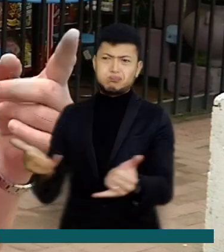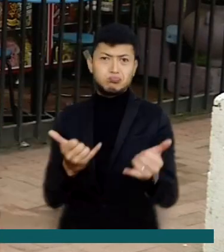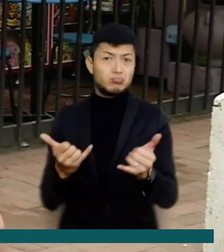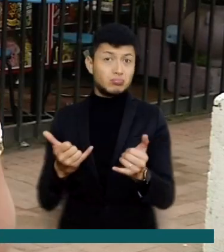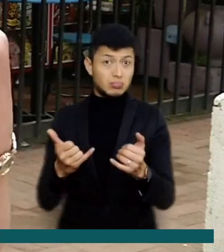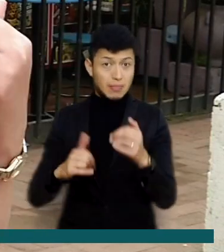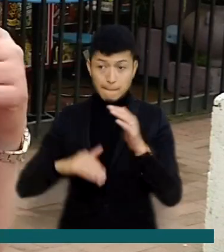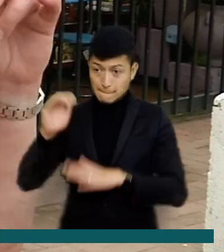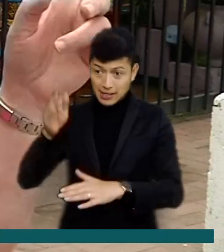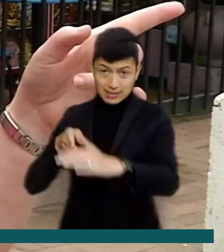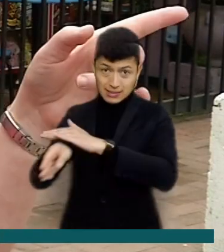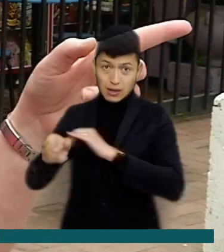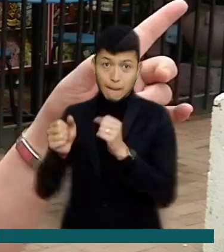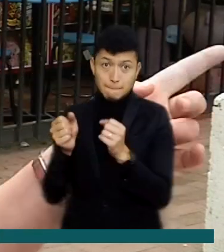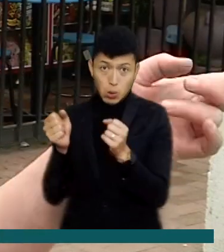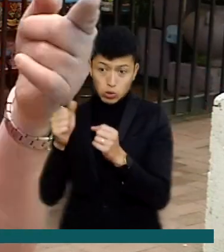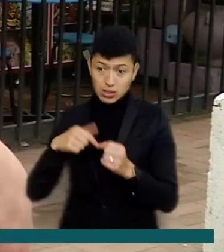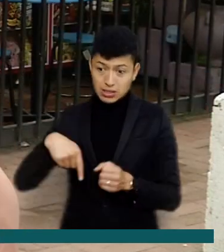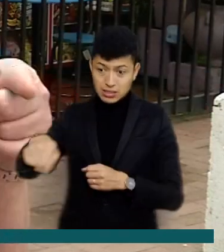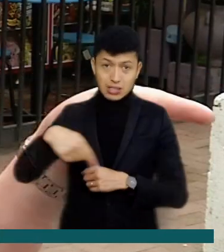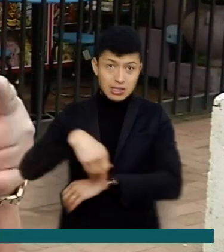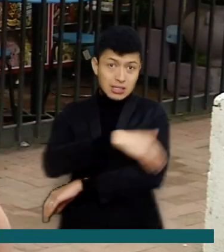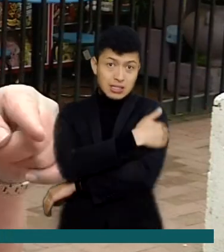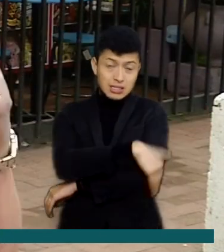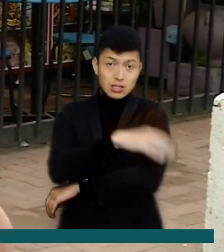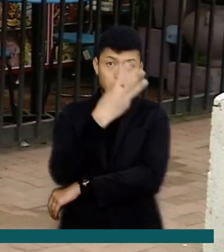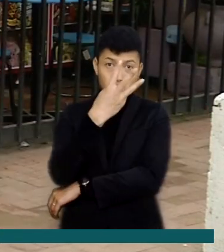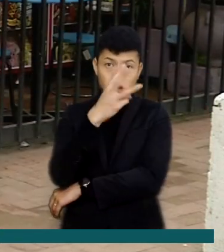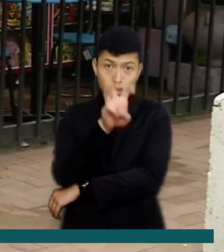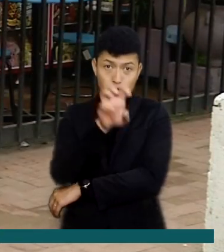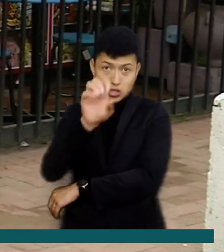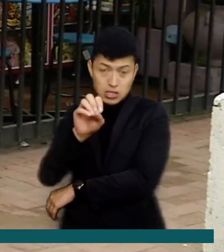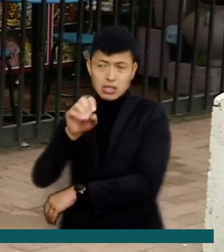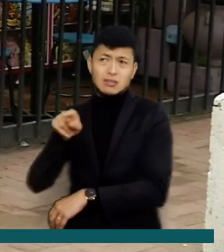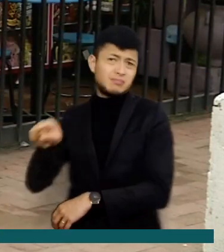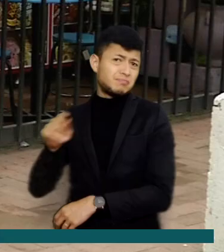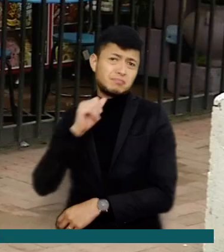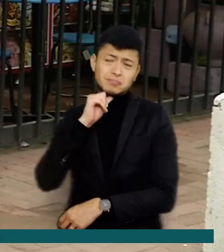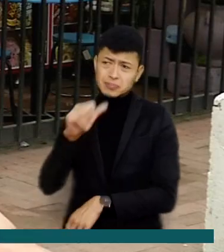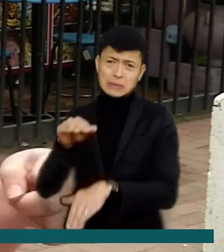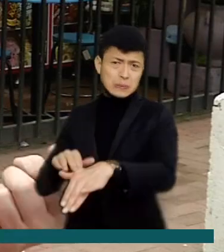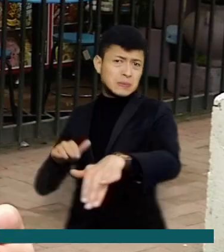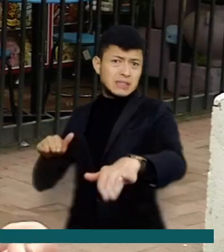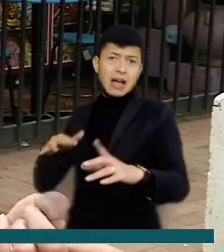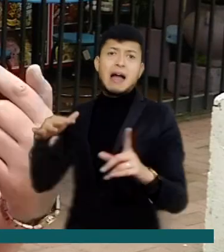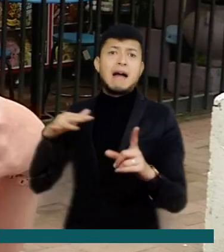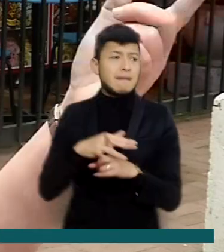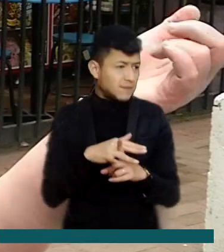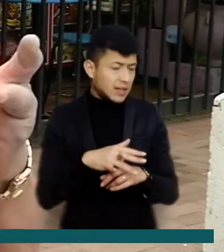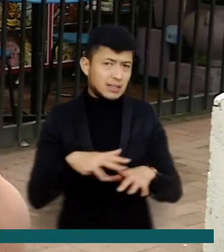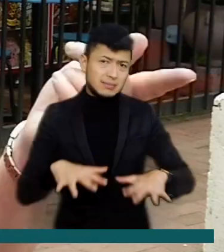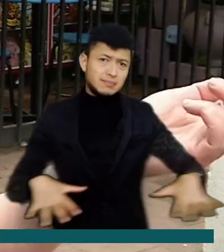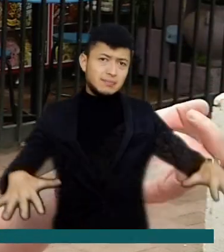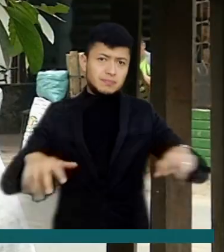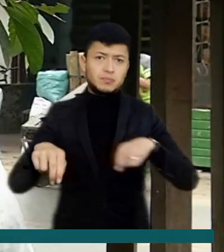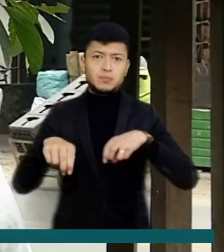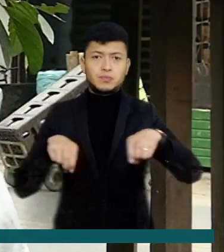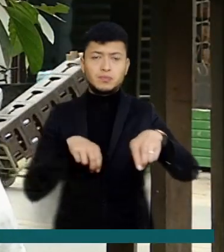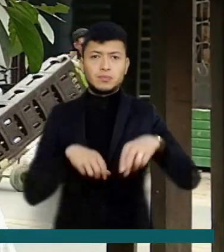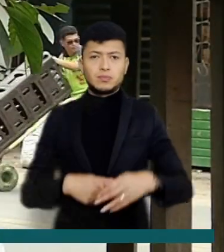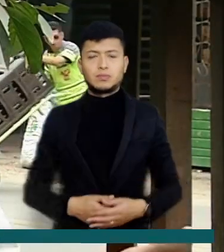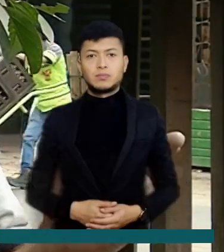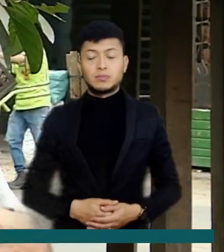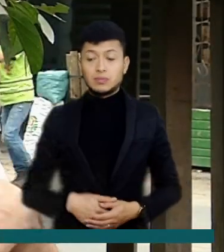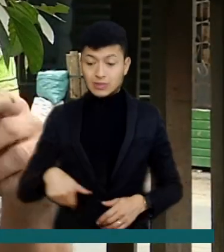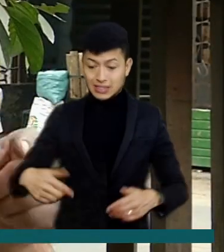sobre todo cuando hay acceso a Bogotá o algo por aquí por la vía 80 y eso, se forman demasiados trancones y eso perjudica mucho el tráfico de acá. Si